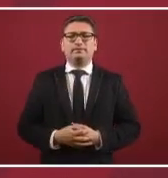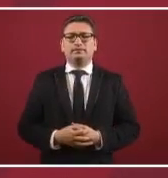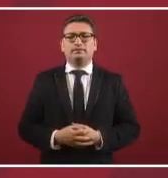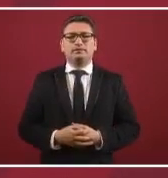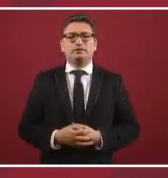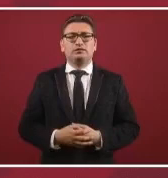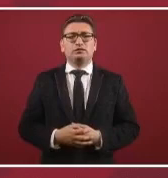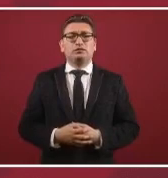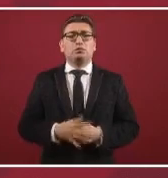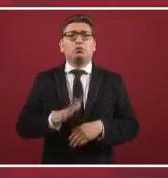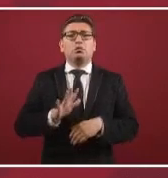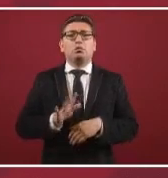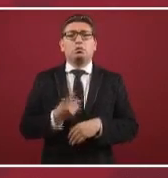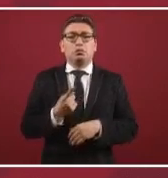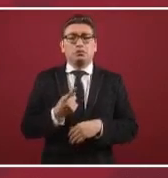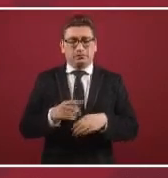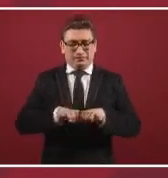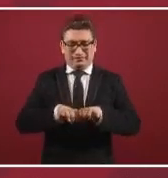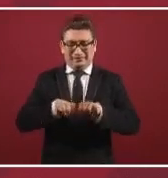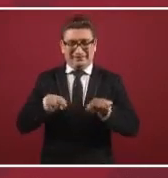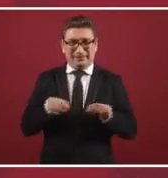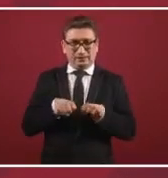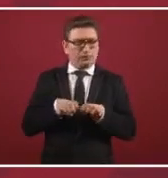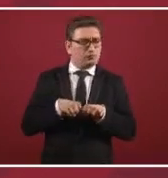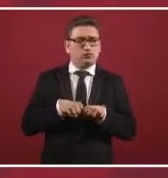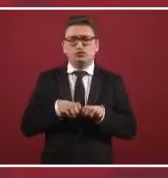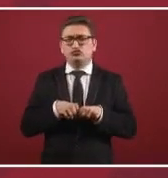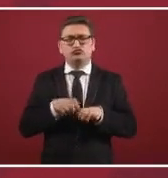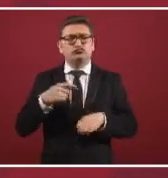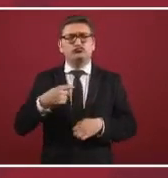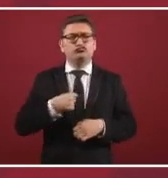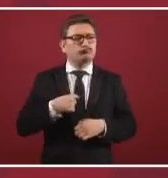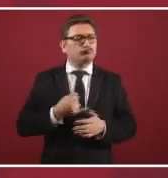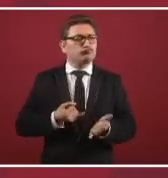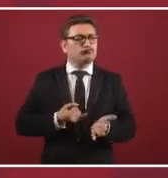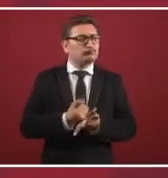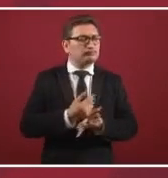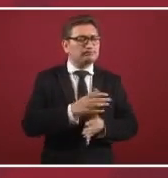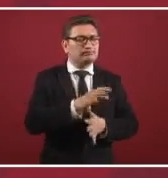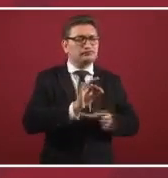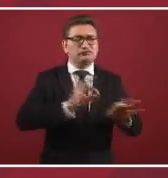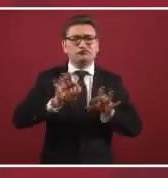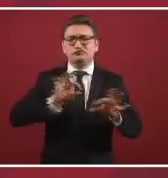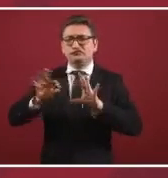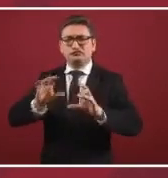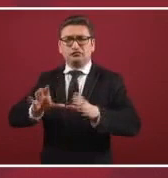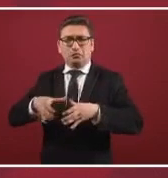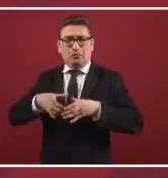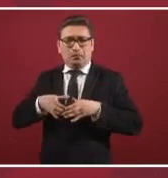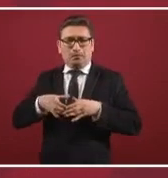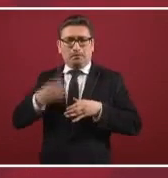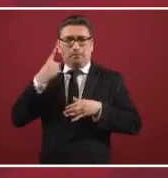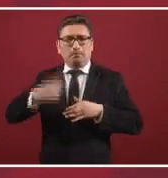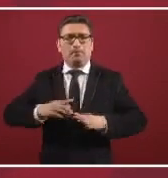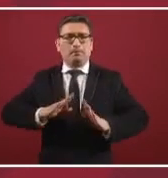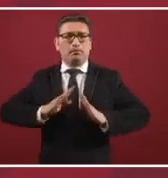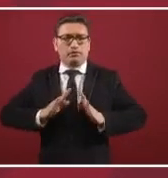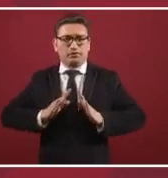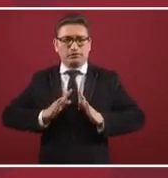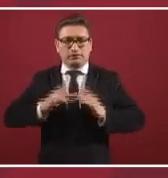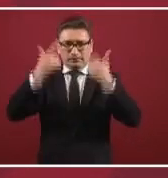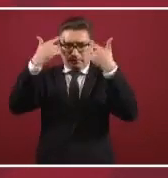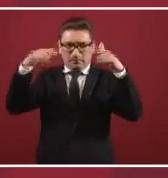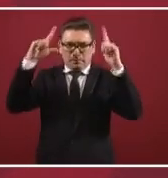al decidir quién nos iba a ayudar en la defensa y en Marina, y los